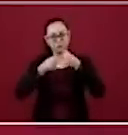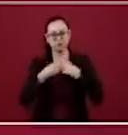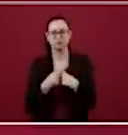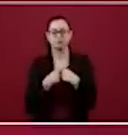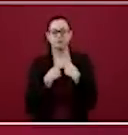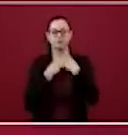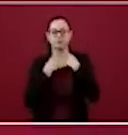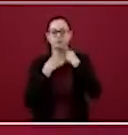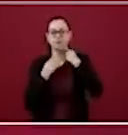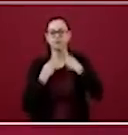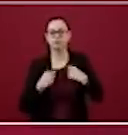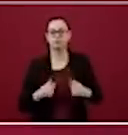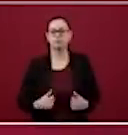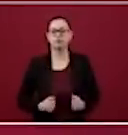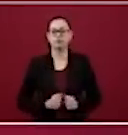siempre va a tener